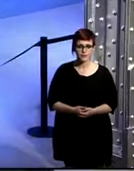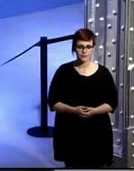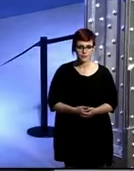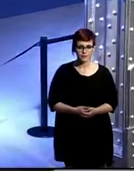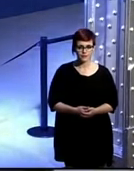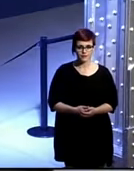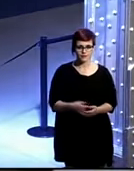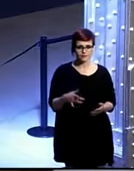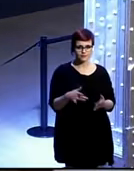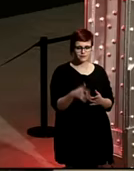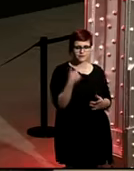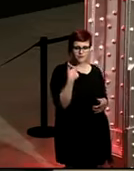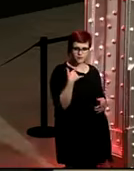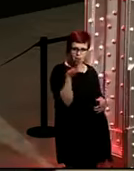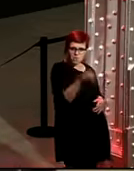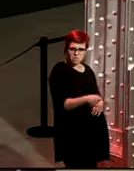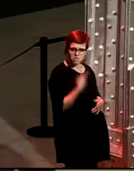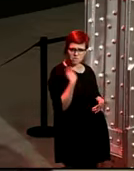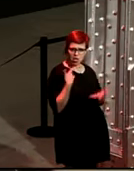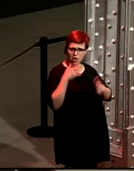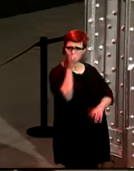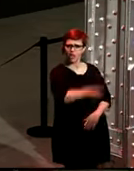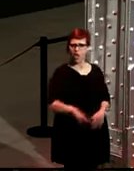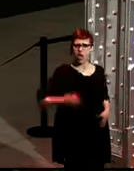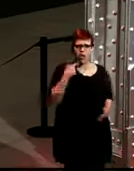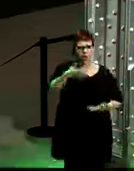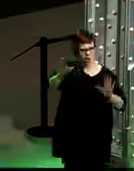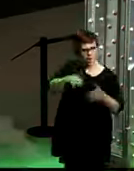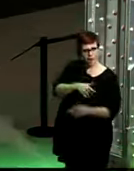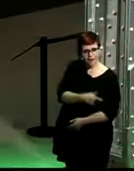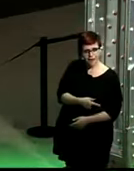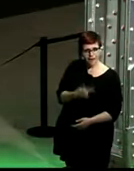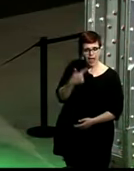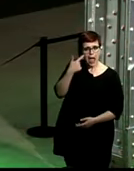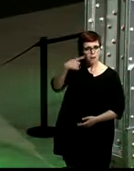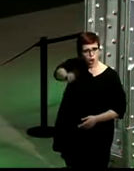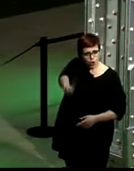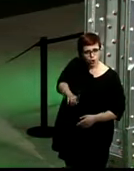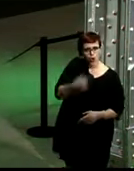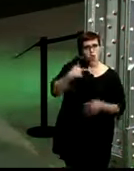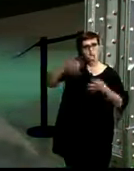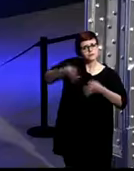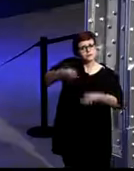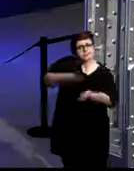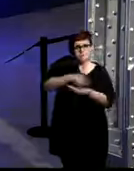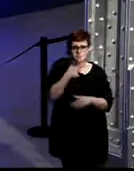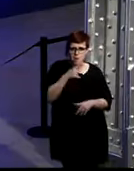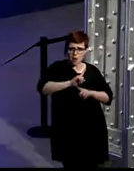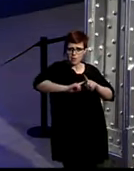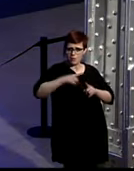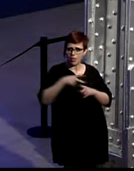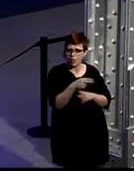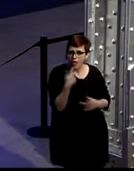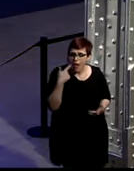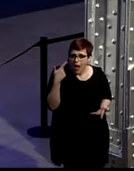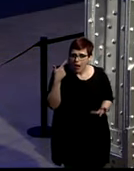Te lo has pillado un poco justa, ¿no? Estoy tocho. Venga, déjame llevarla, coño. Luego. Joder, siempre luego, pero luego nunca. Se está